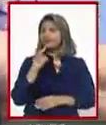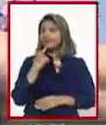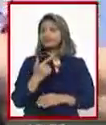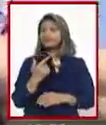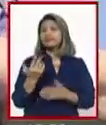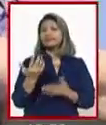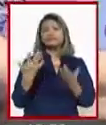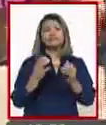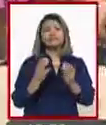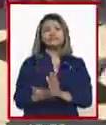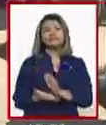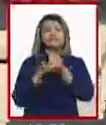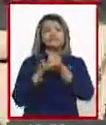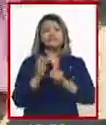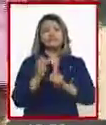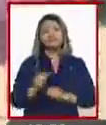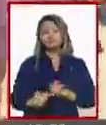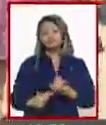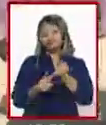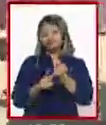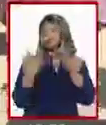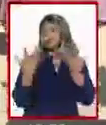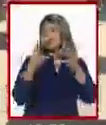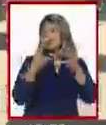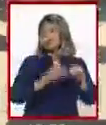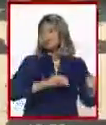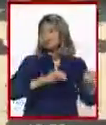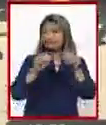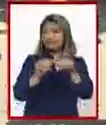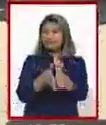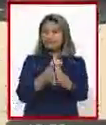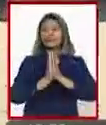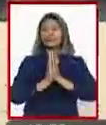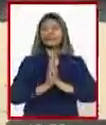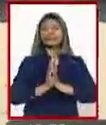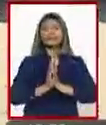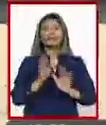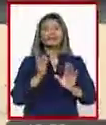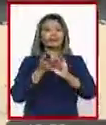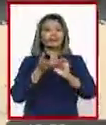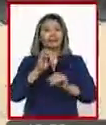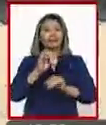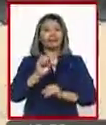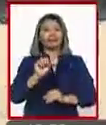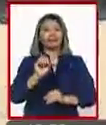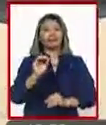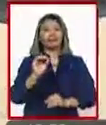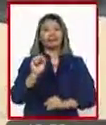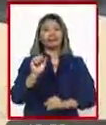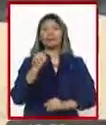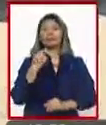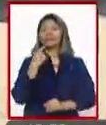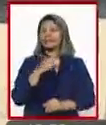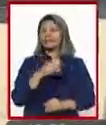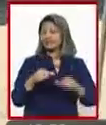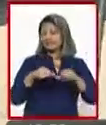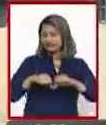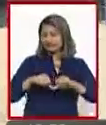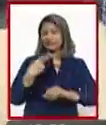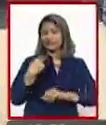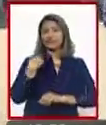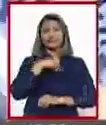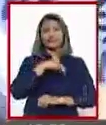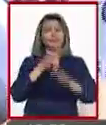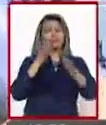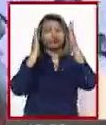la espalda aquí. La dirigente anunció que no se moverán del lugar, piden las renuncias de la concejal Angélica Sosa. Nosotros vamos a permanecer aquí en